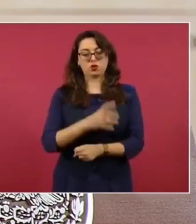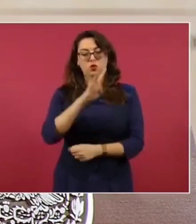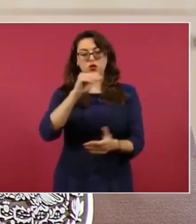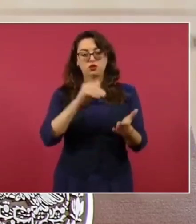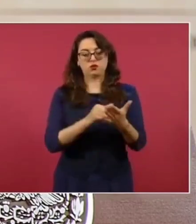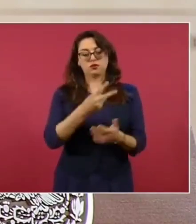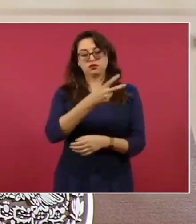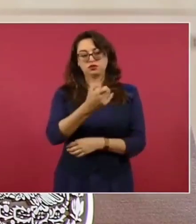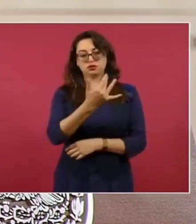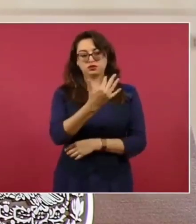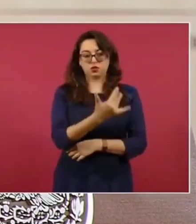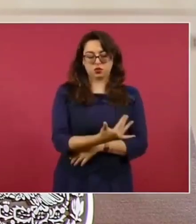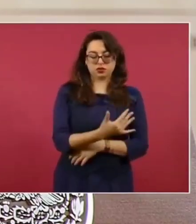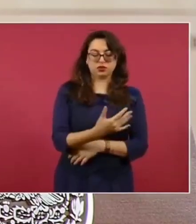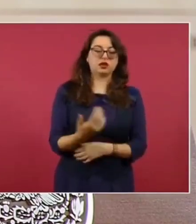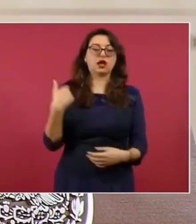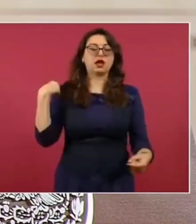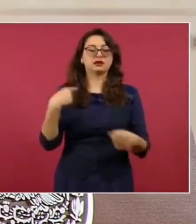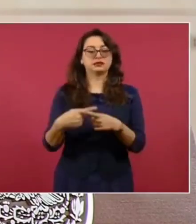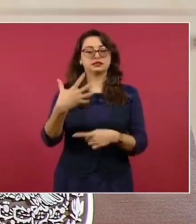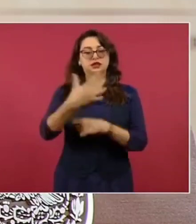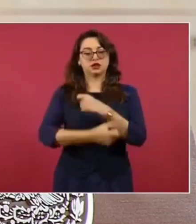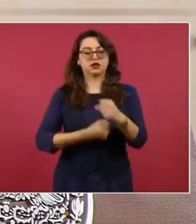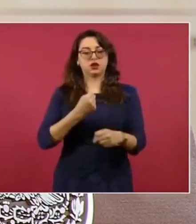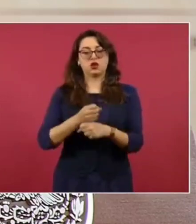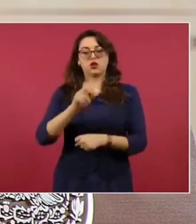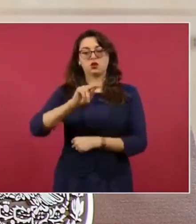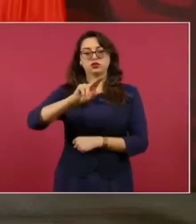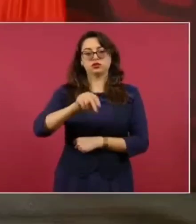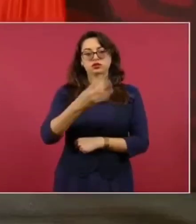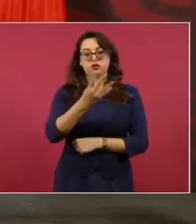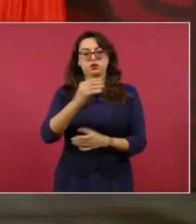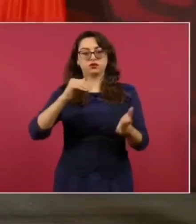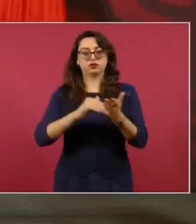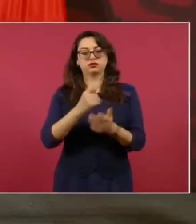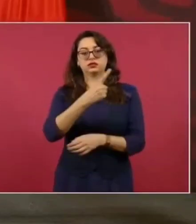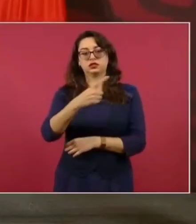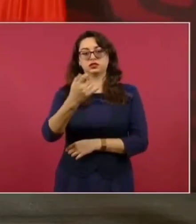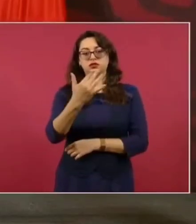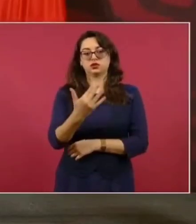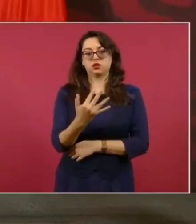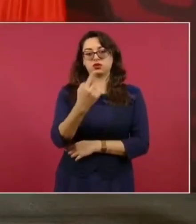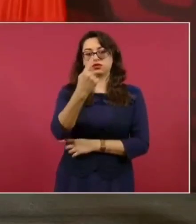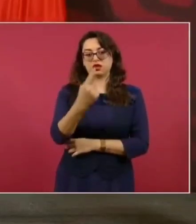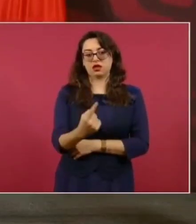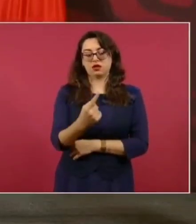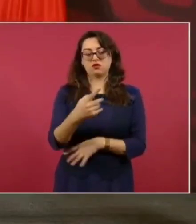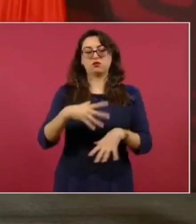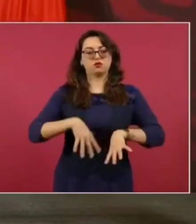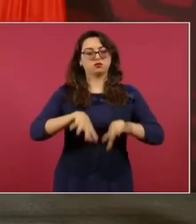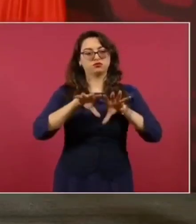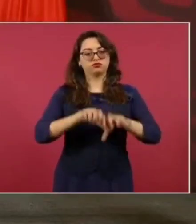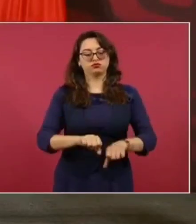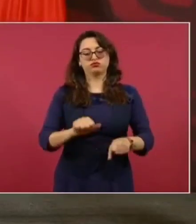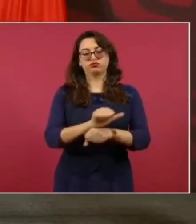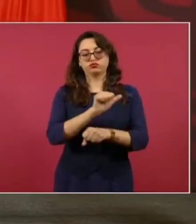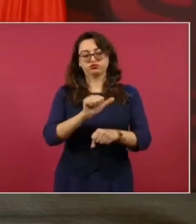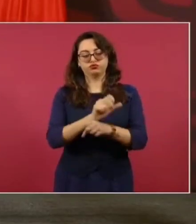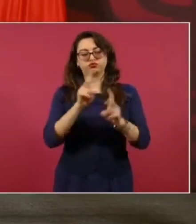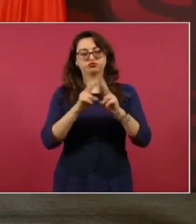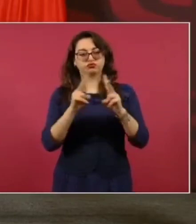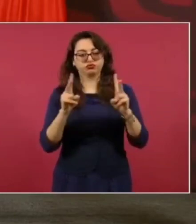vehículos y en la presente administración 84.151 vehículos asegurados